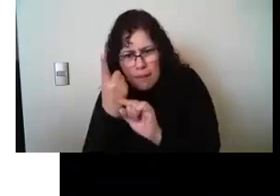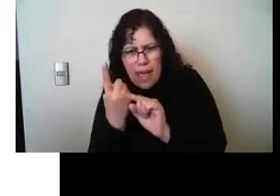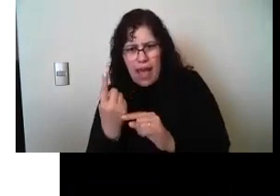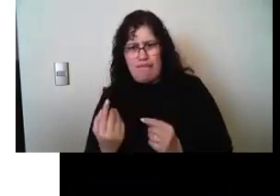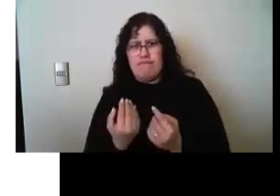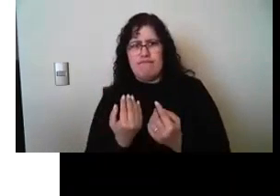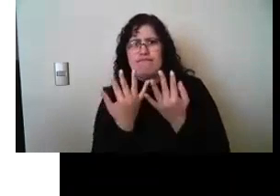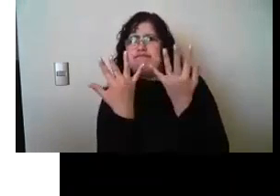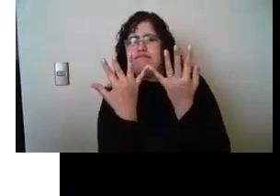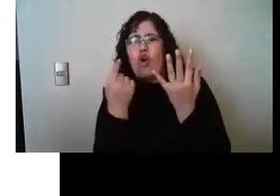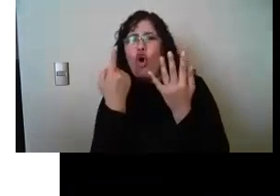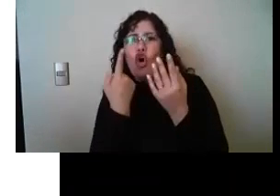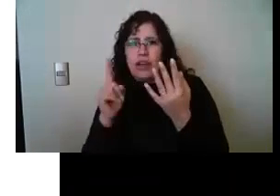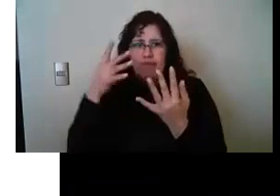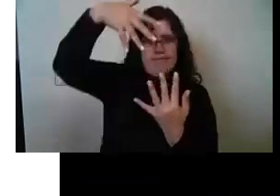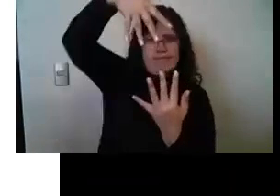penacho y mitral.